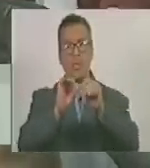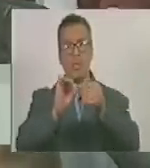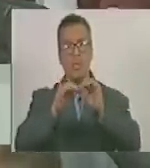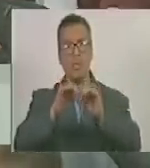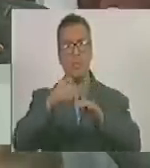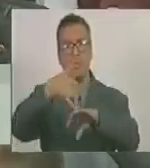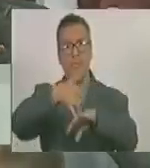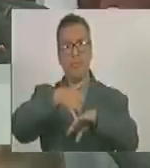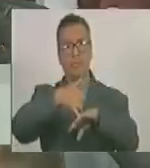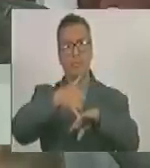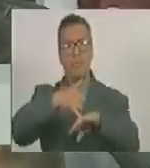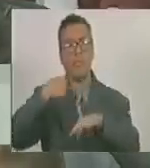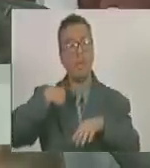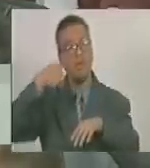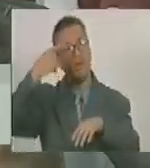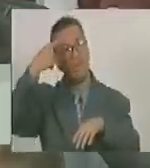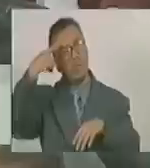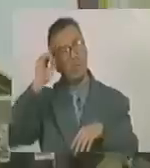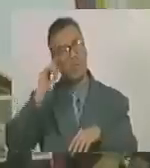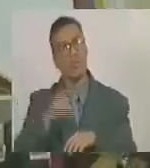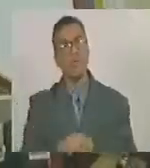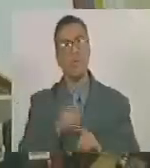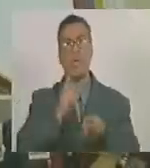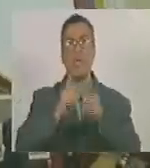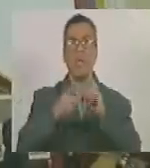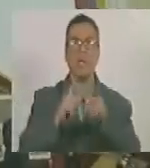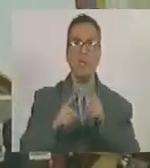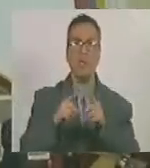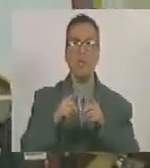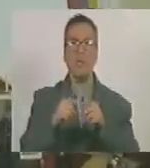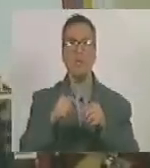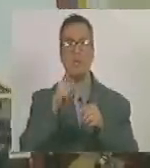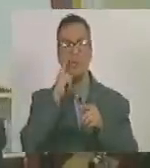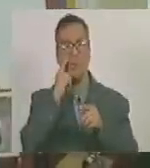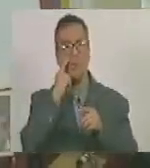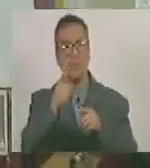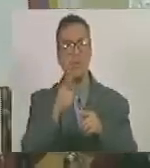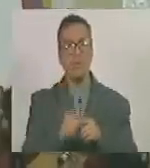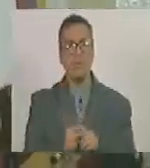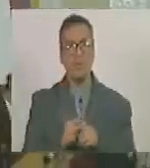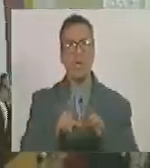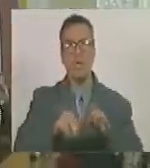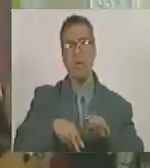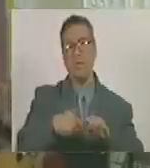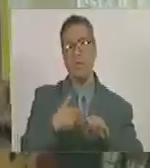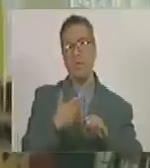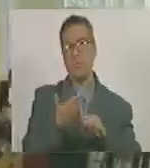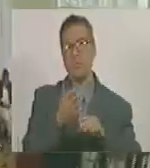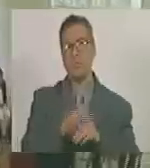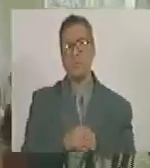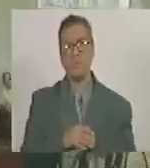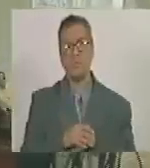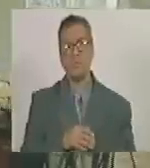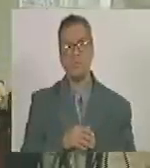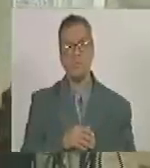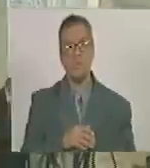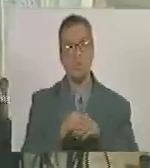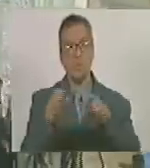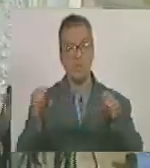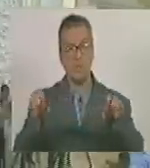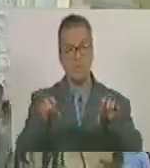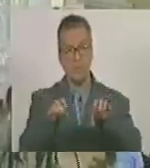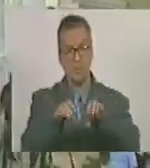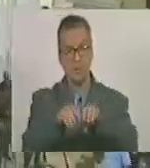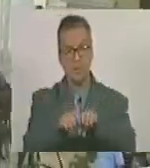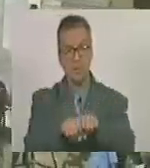delgado. Pareciera que algunos burócratas han visto en la posibilidad de apresar a los